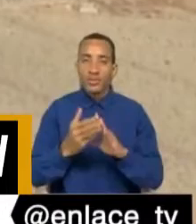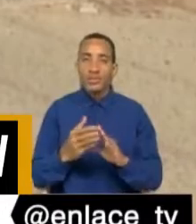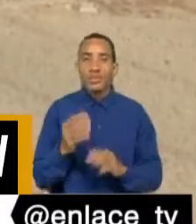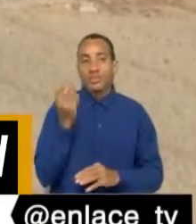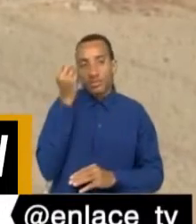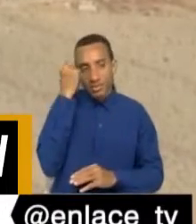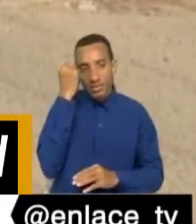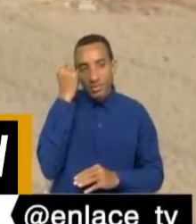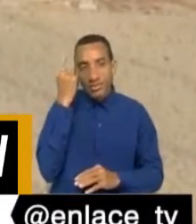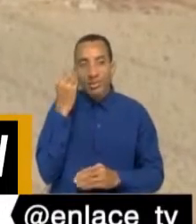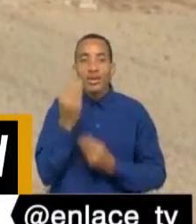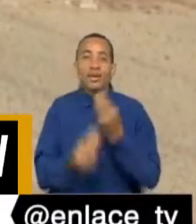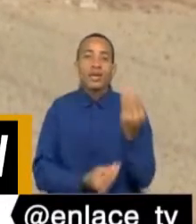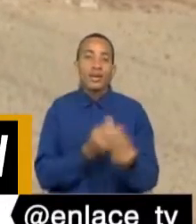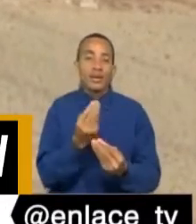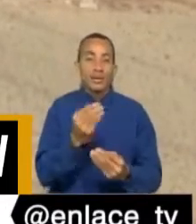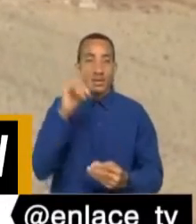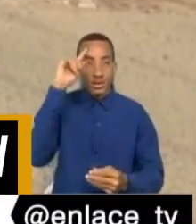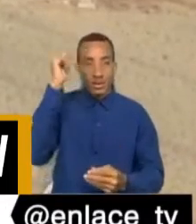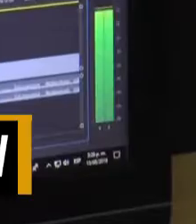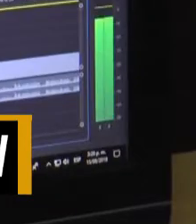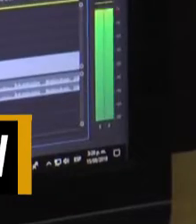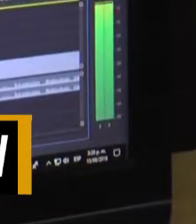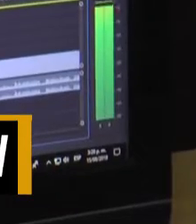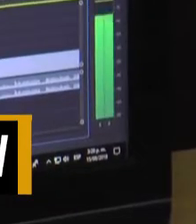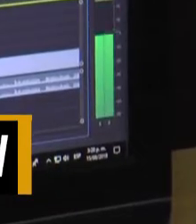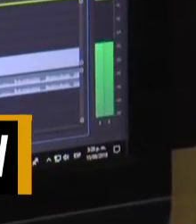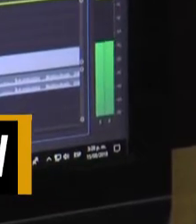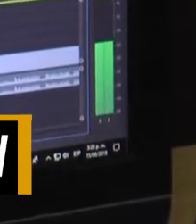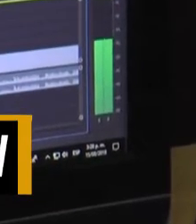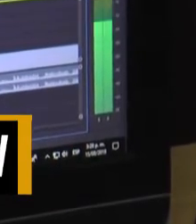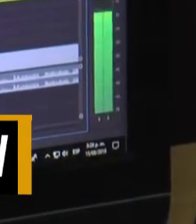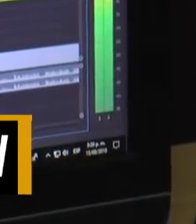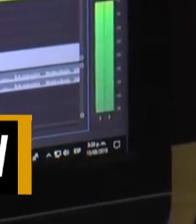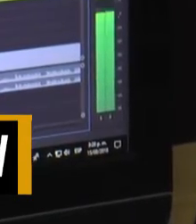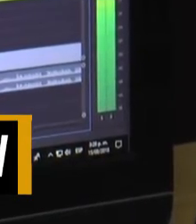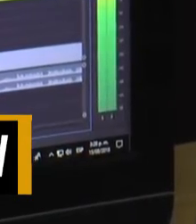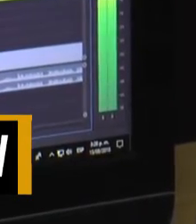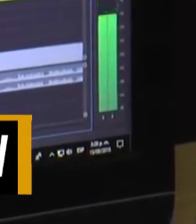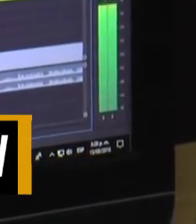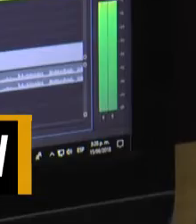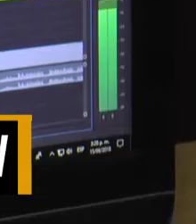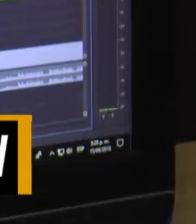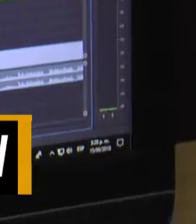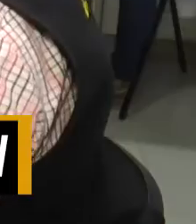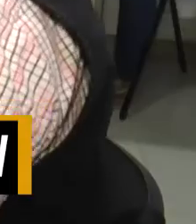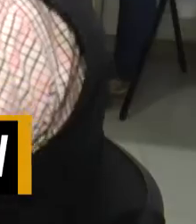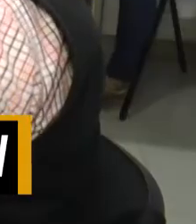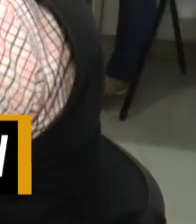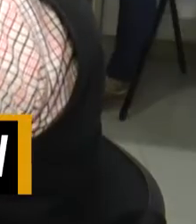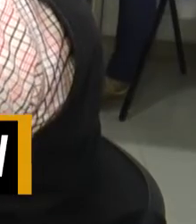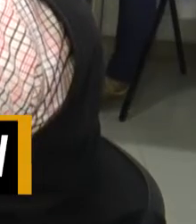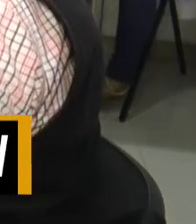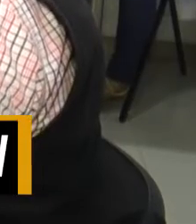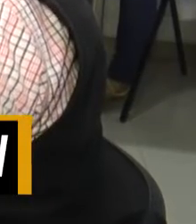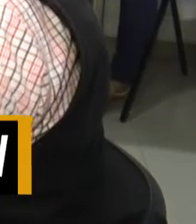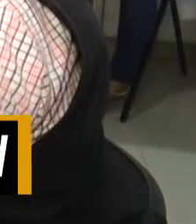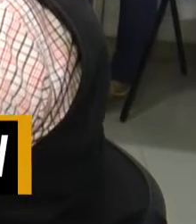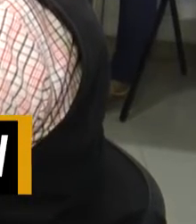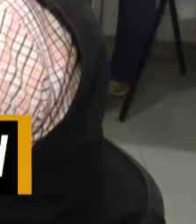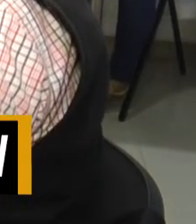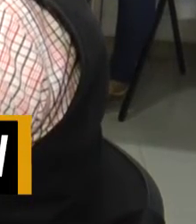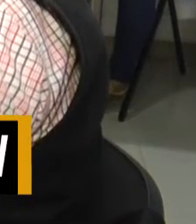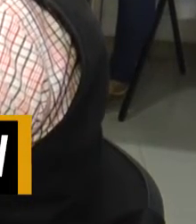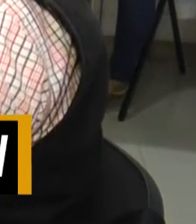traducción de lengua de señas obedece según sus directivos a que esta área se someterá a ajustes técnicos que buscan optimizar